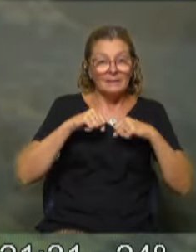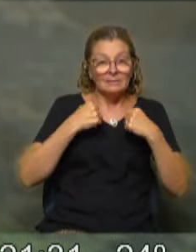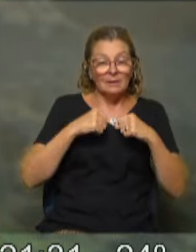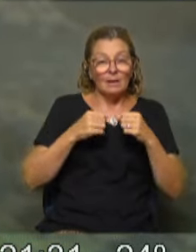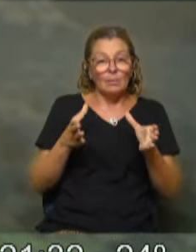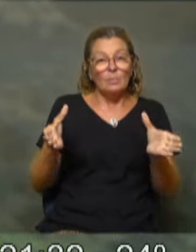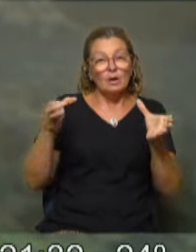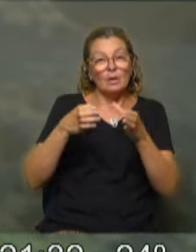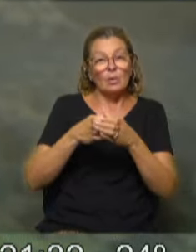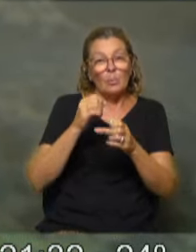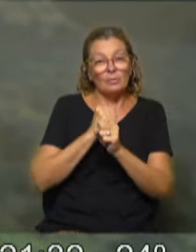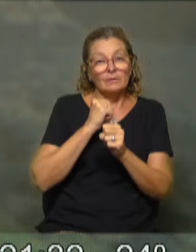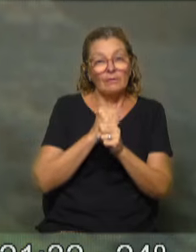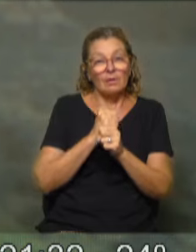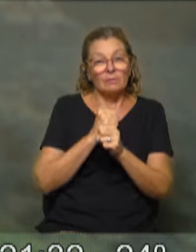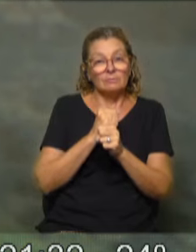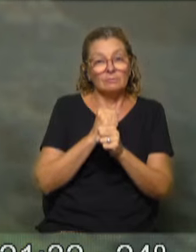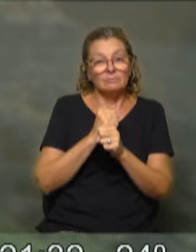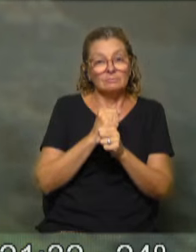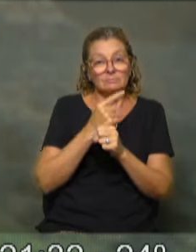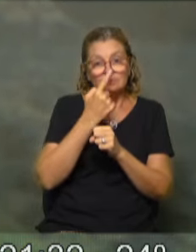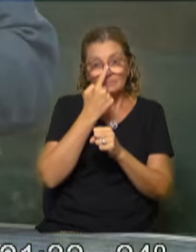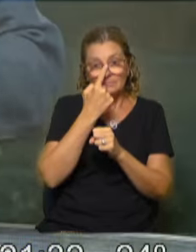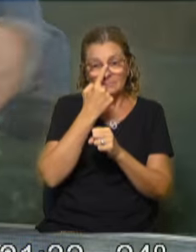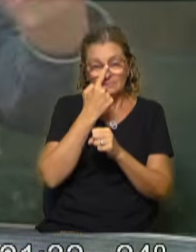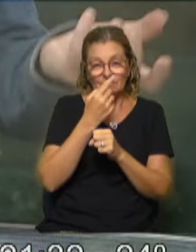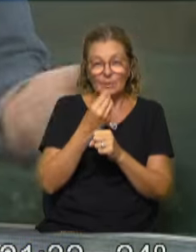el equipo de trabajo. Sí.